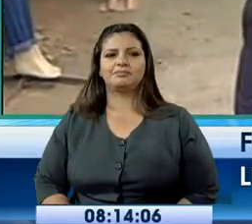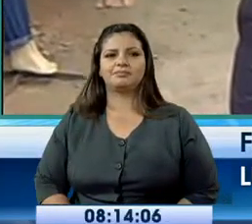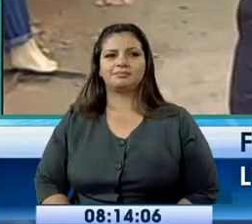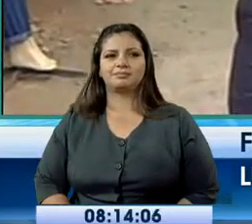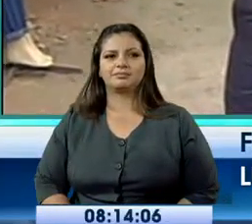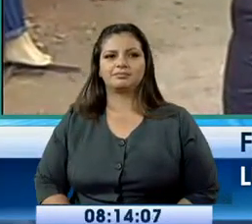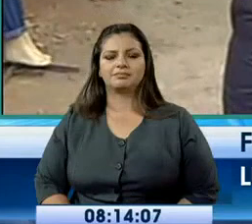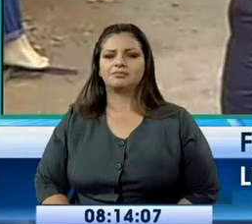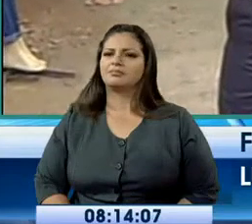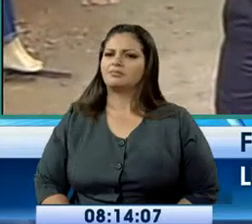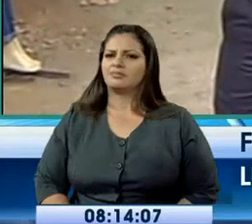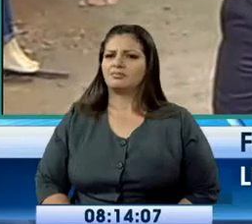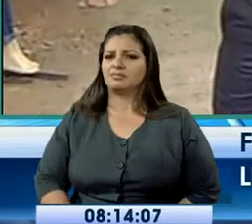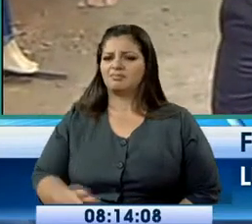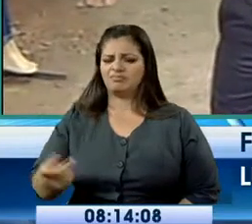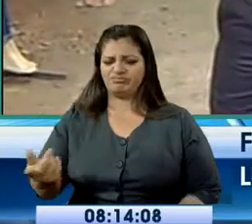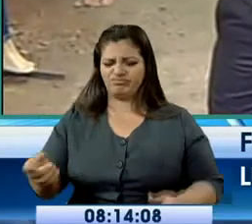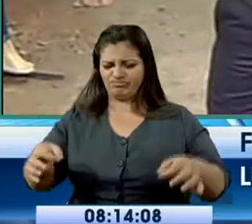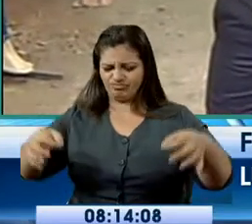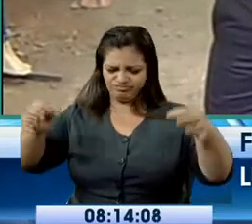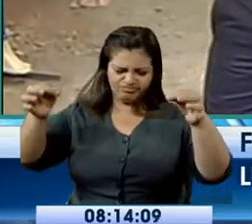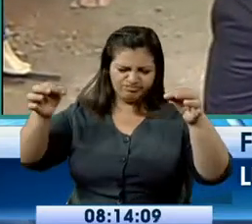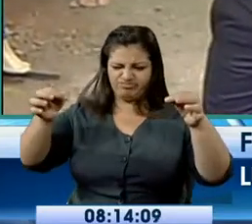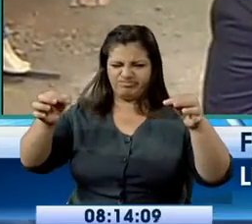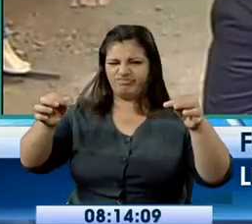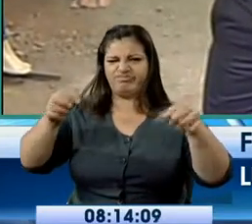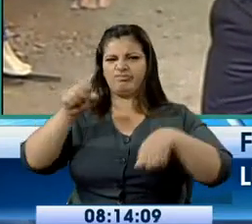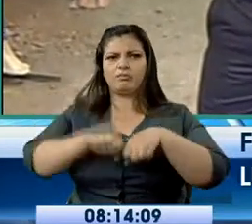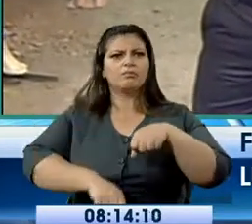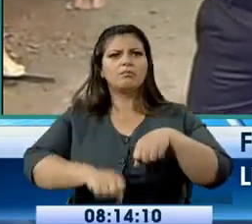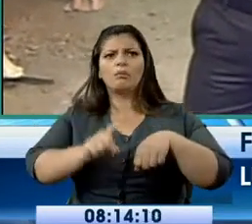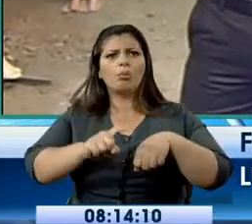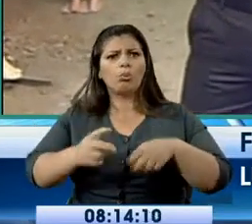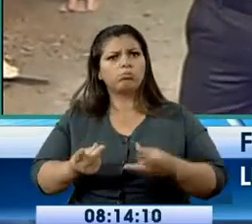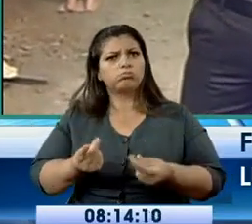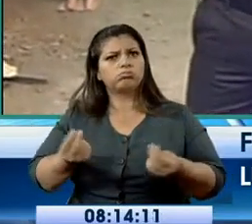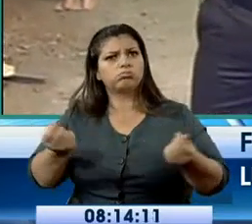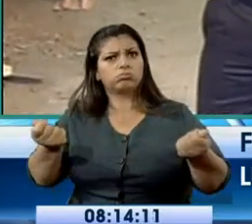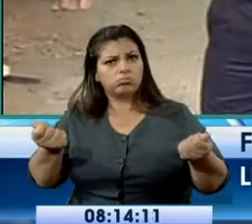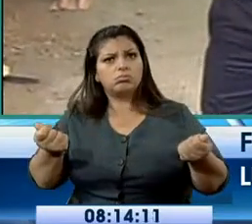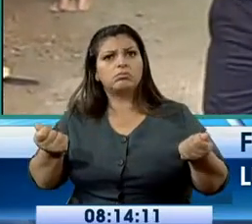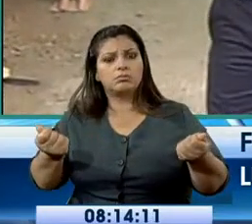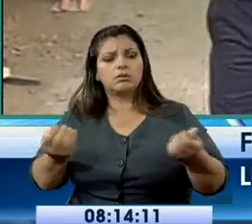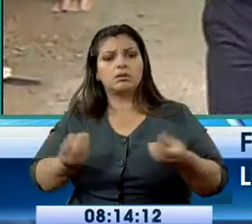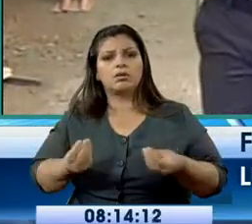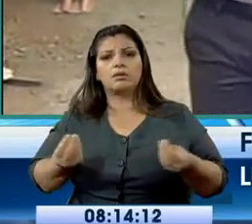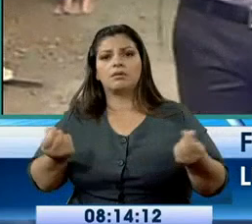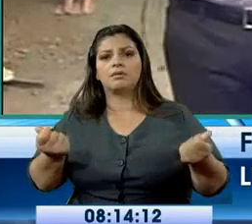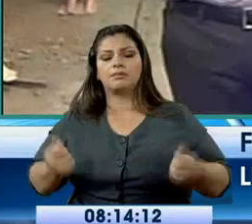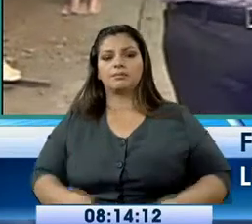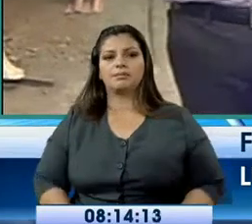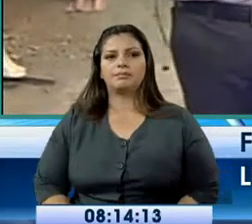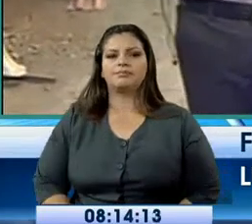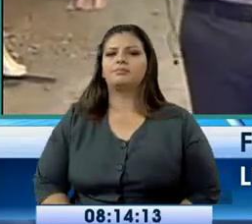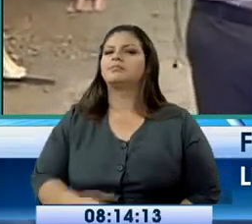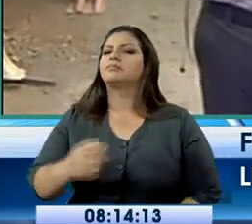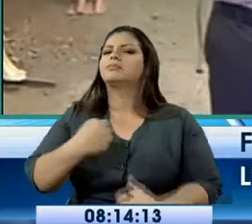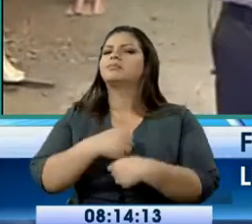No se dañan con facilidad. Buena la calidad. Buena, sí, calidad, buena calidad. Sí, buen trabajo. Eso vienen de Pelileo, ¿no? Sí.